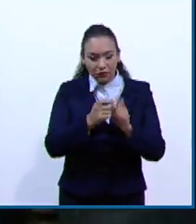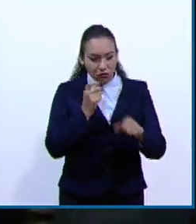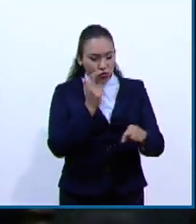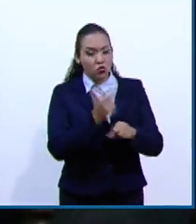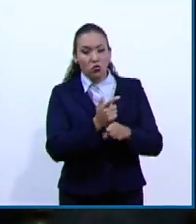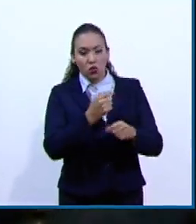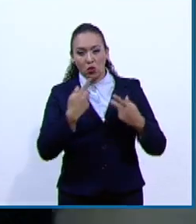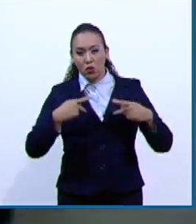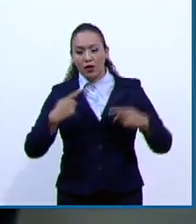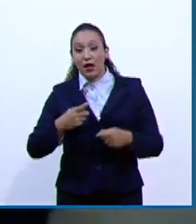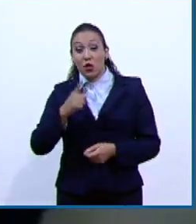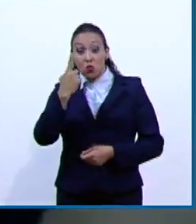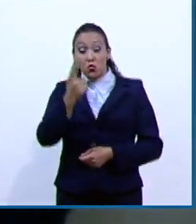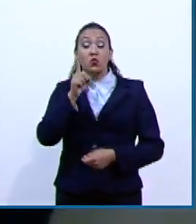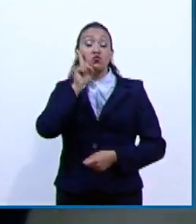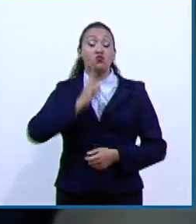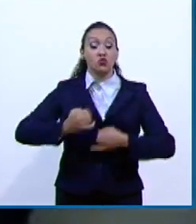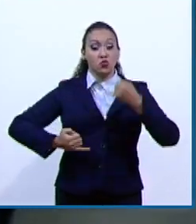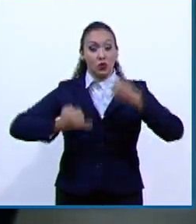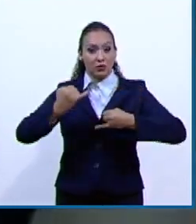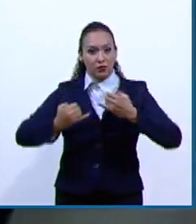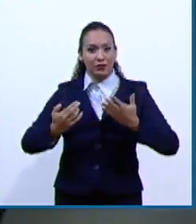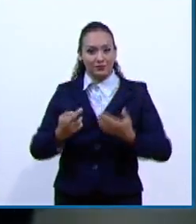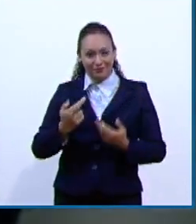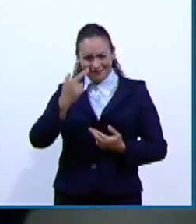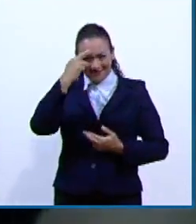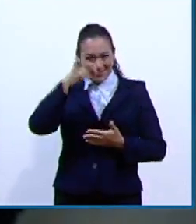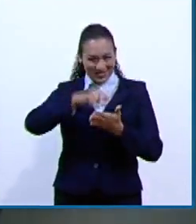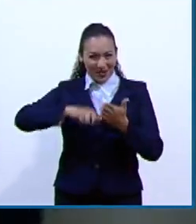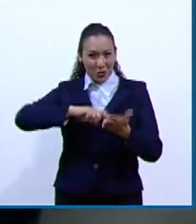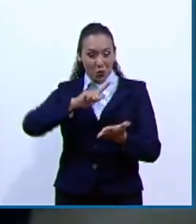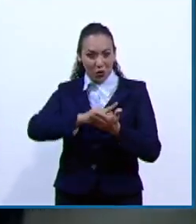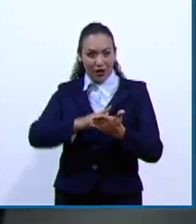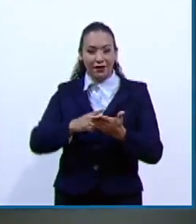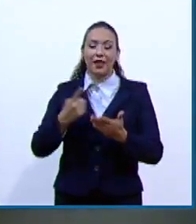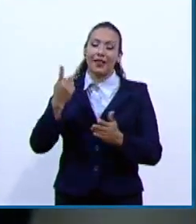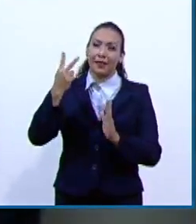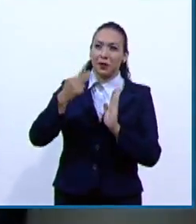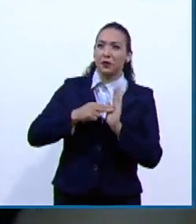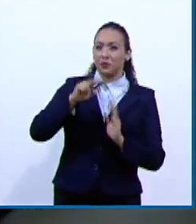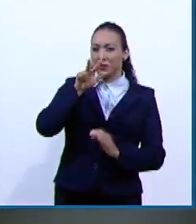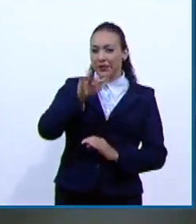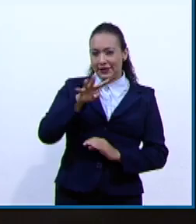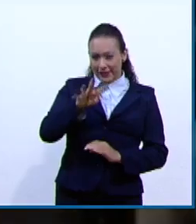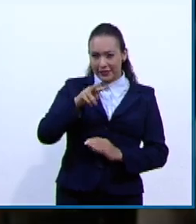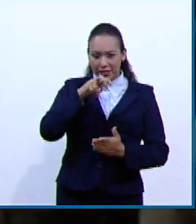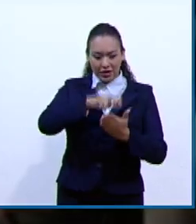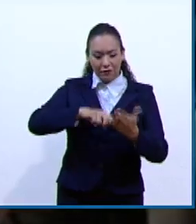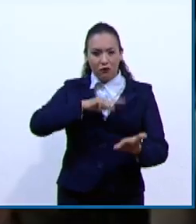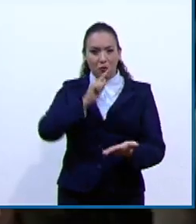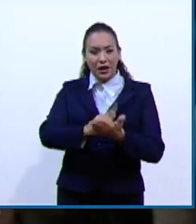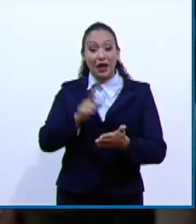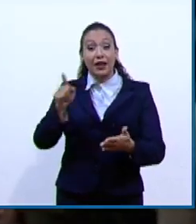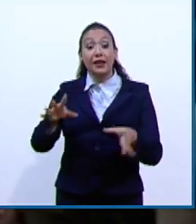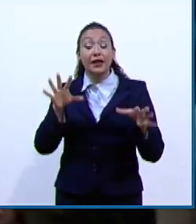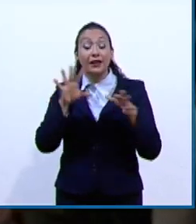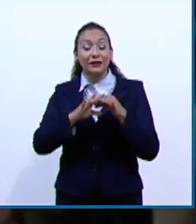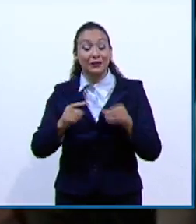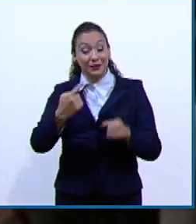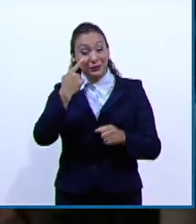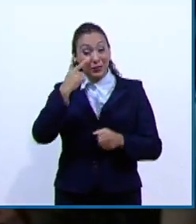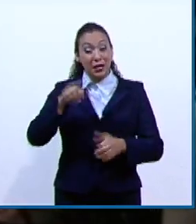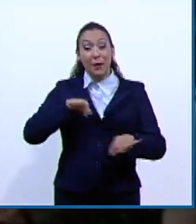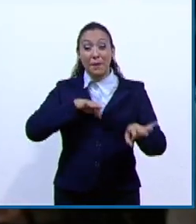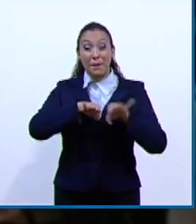especialización laboral, recordemos la entrada en vigor de esta reforma laboral en 2019, nos habló sobre uno de los impactos de la